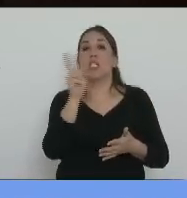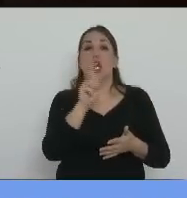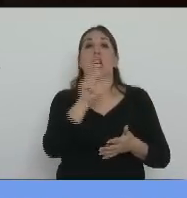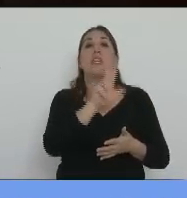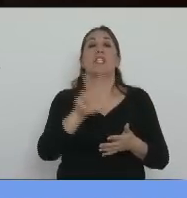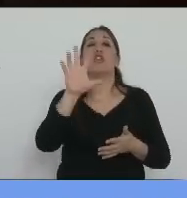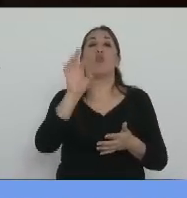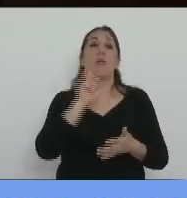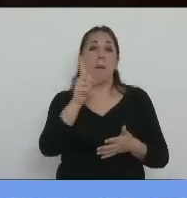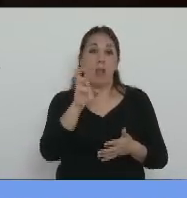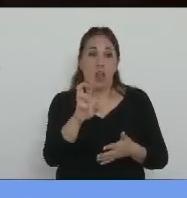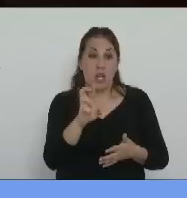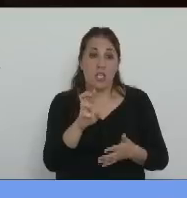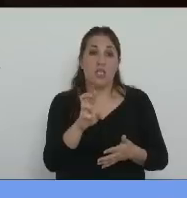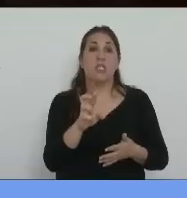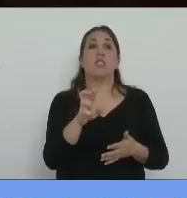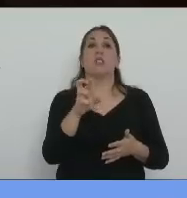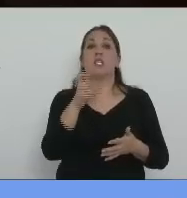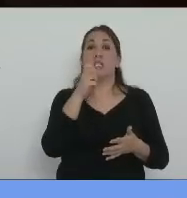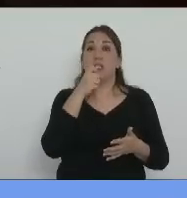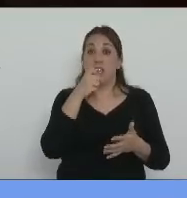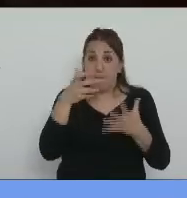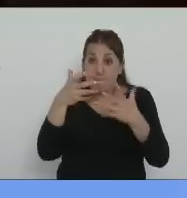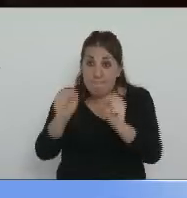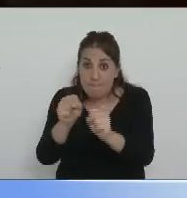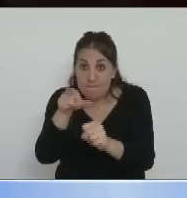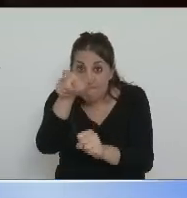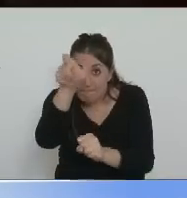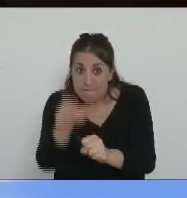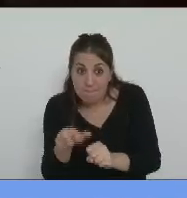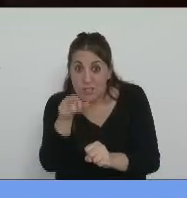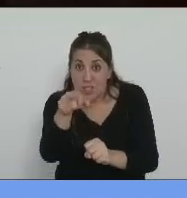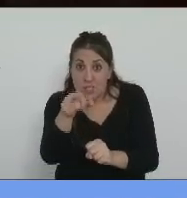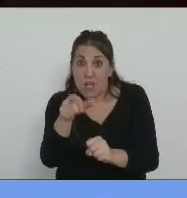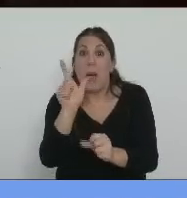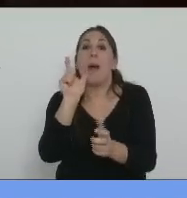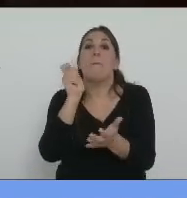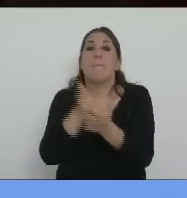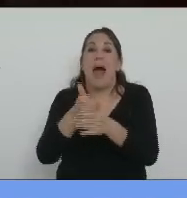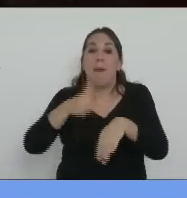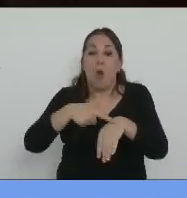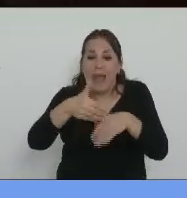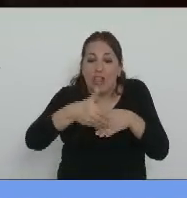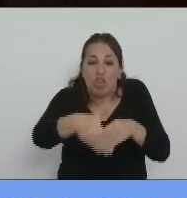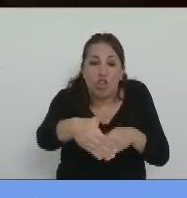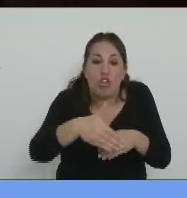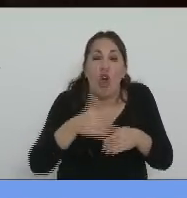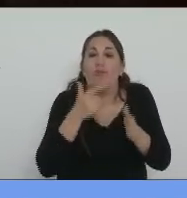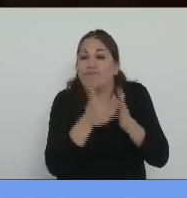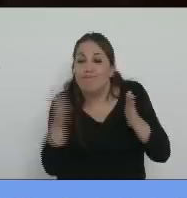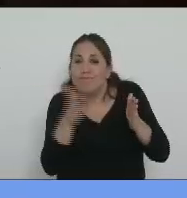dólares si lo identificamos y paga en los 15 días en los 15 días